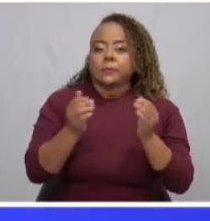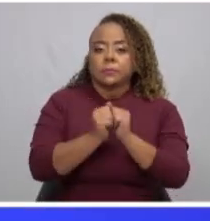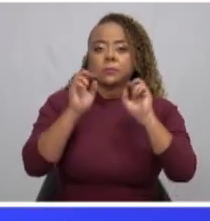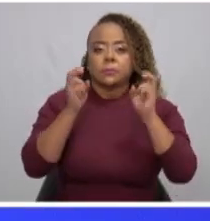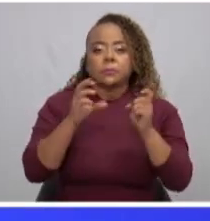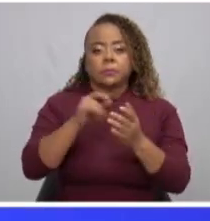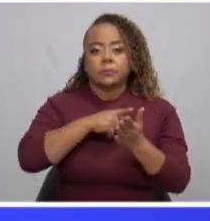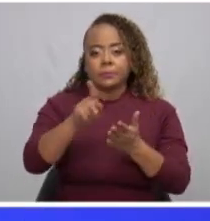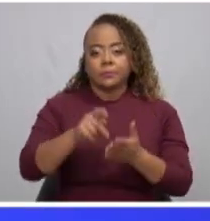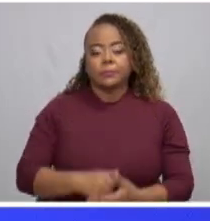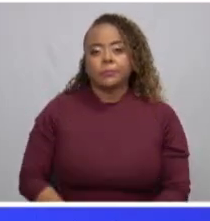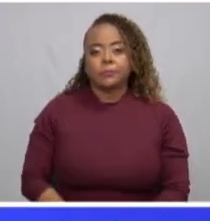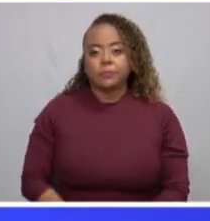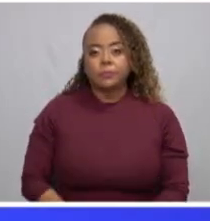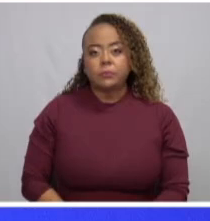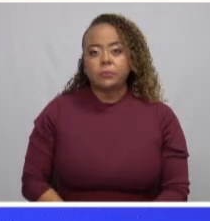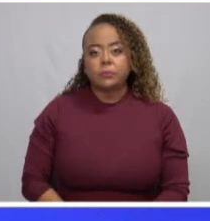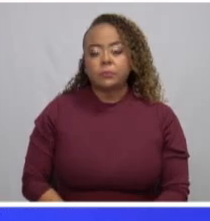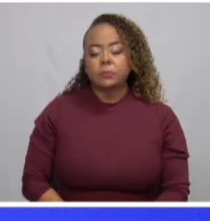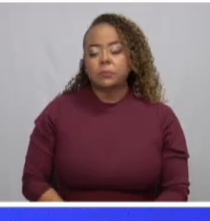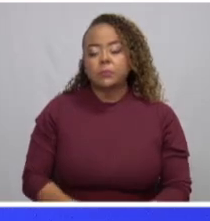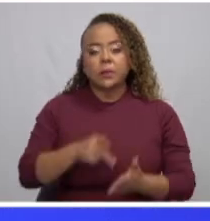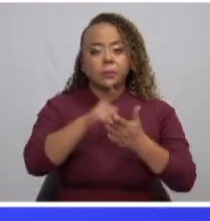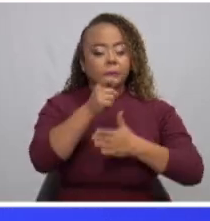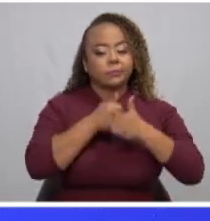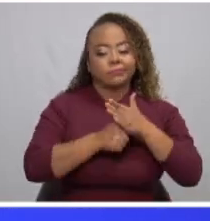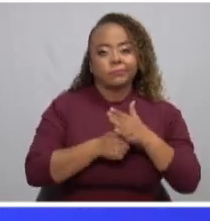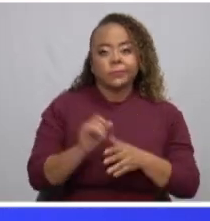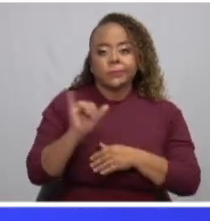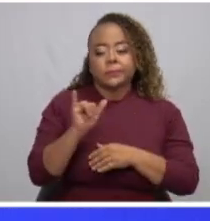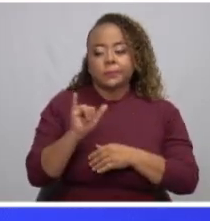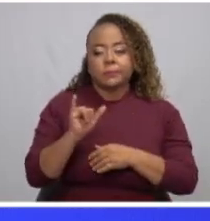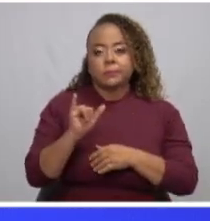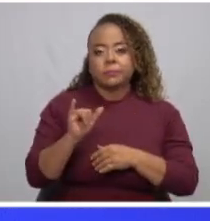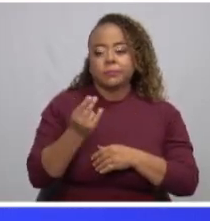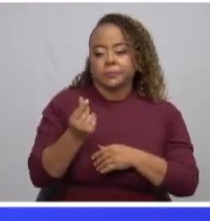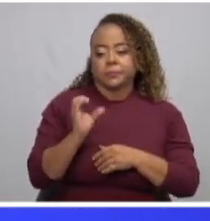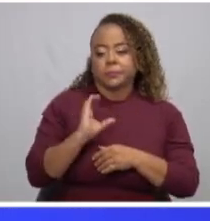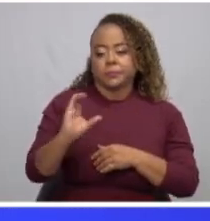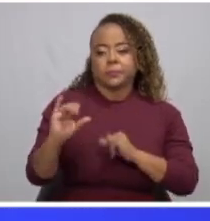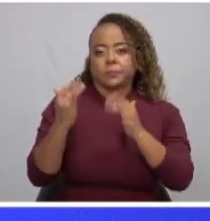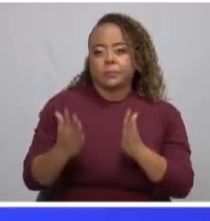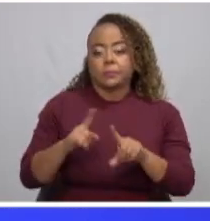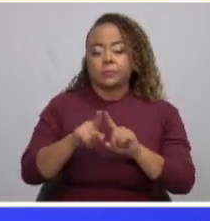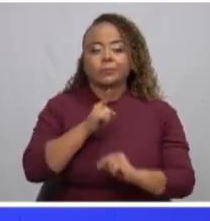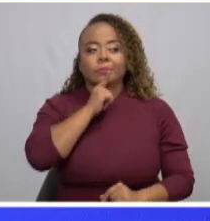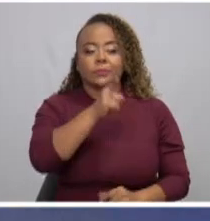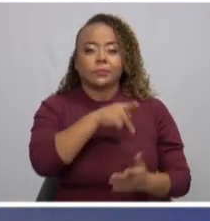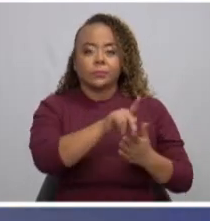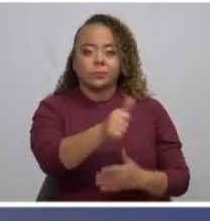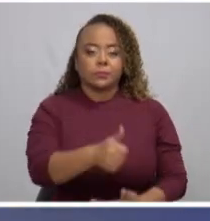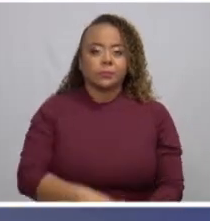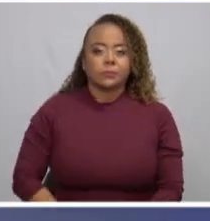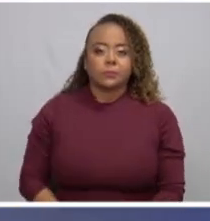evasión verdad de de pagos de pagos de que se reporta un monto a un jugador pero realmente se paga otro